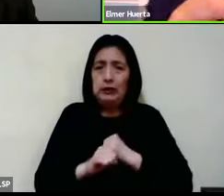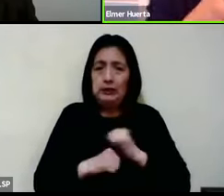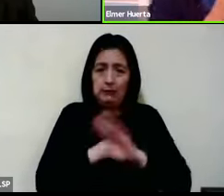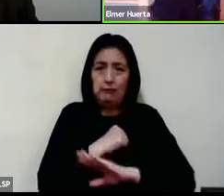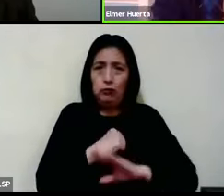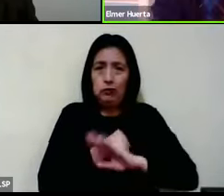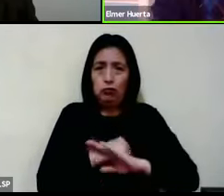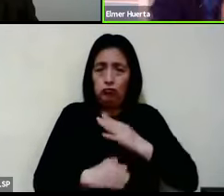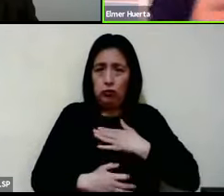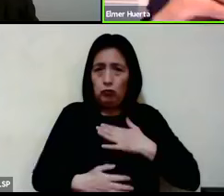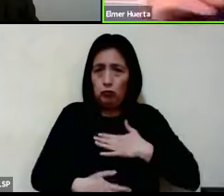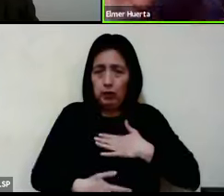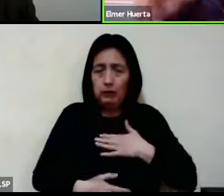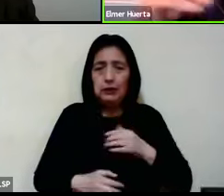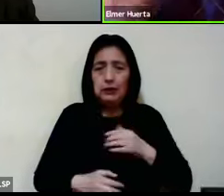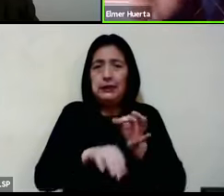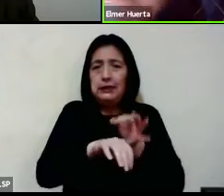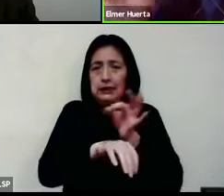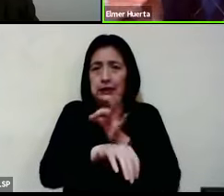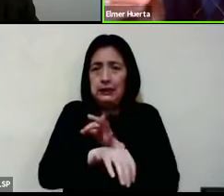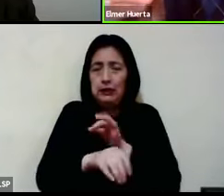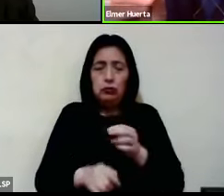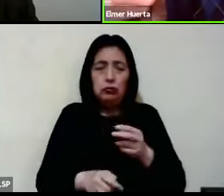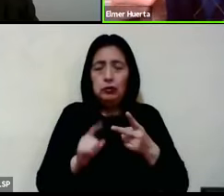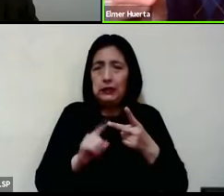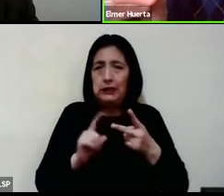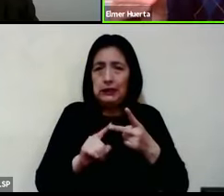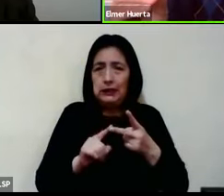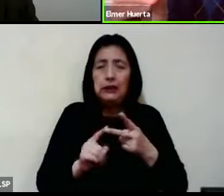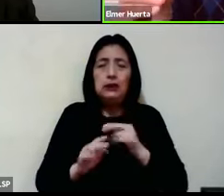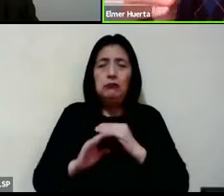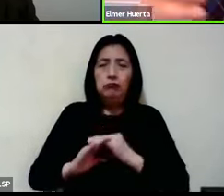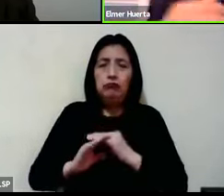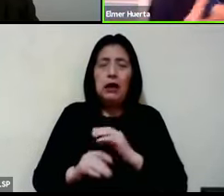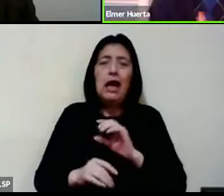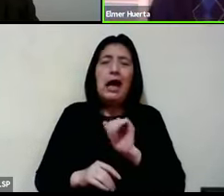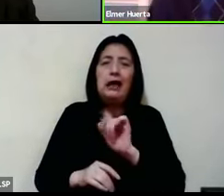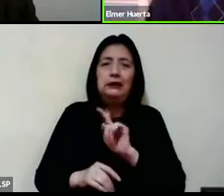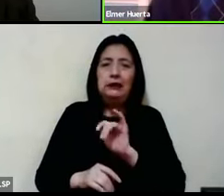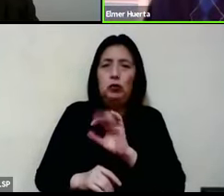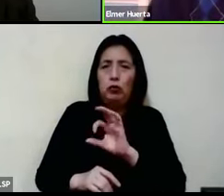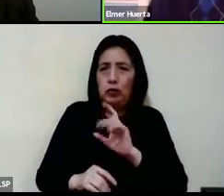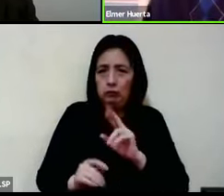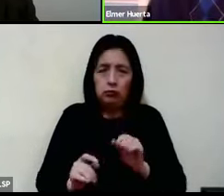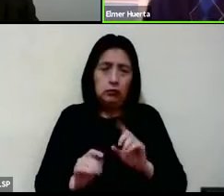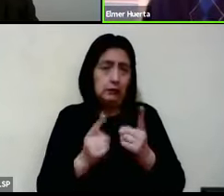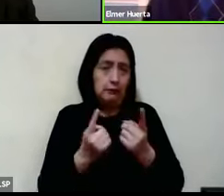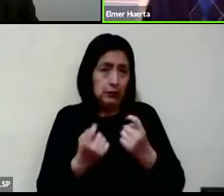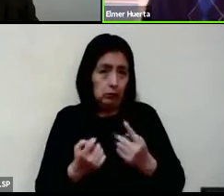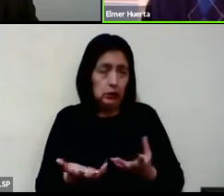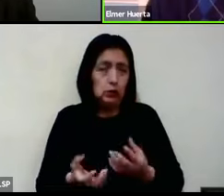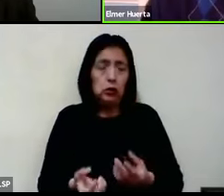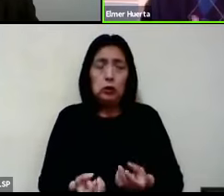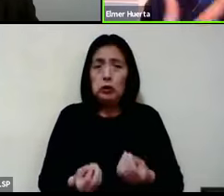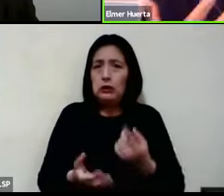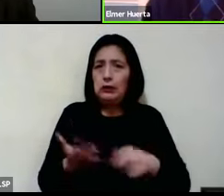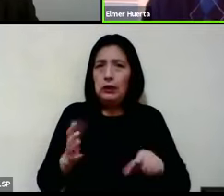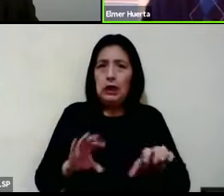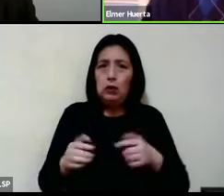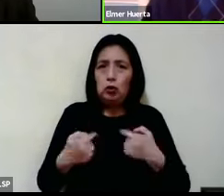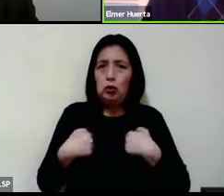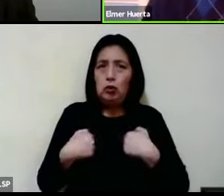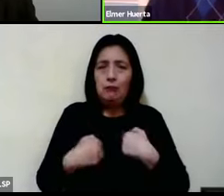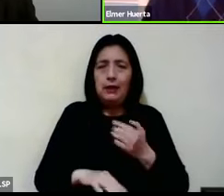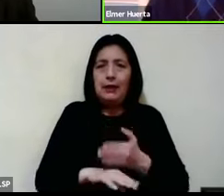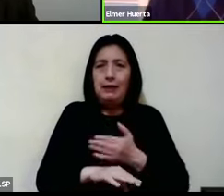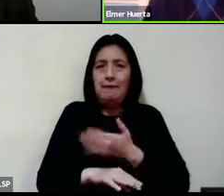cuerpo, células y anticuerpos. Entonces, la pregunta es, entonces, ¿qué hago yo para mejorar